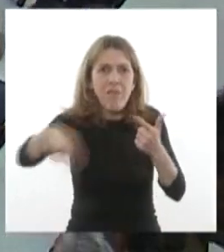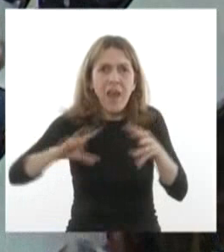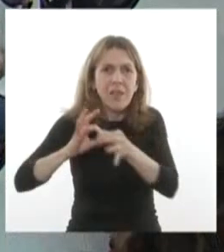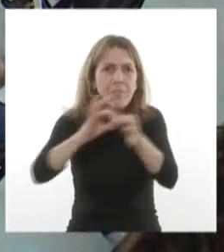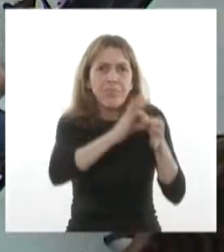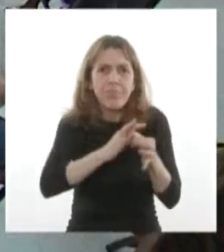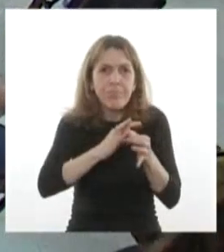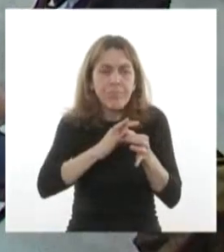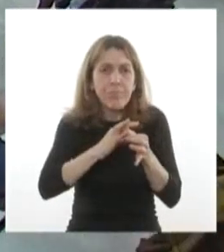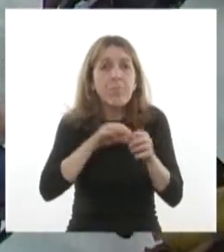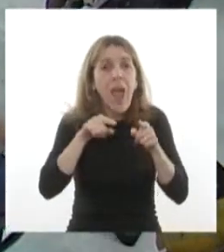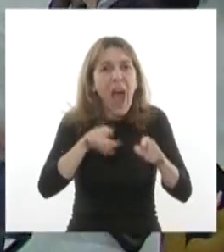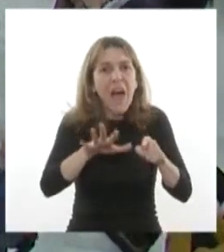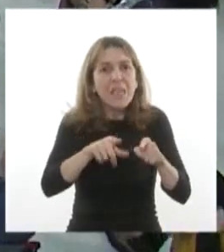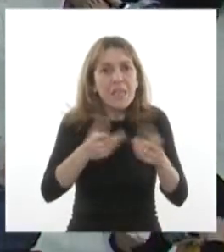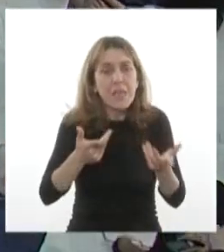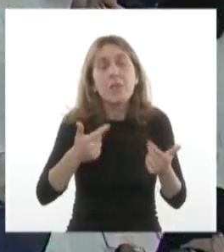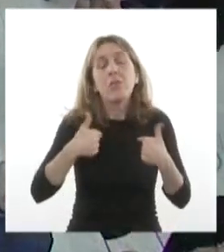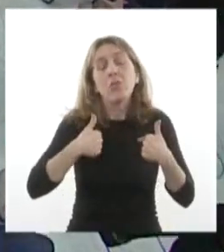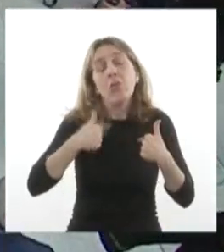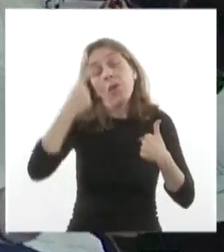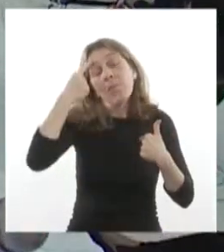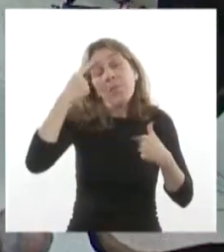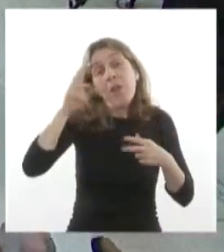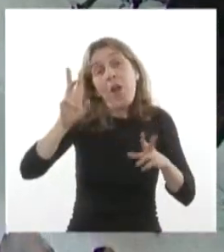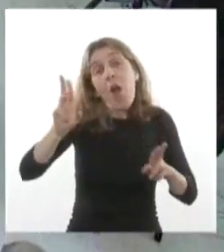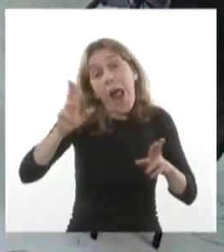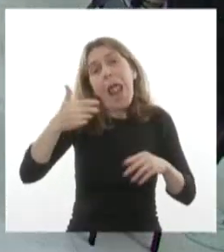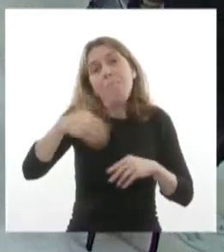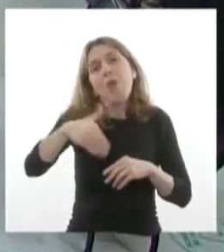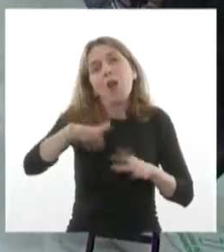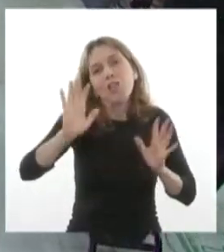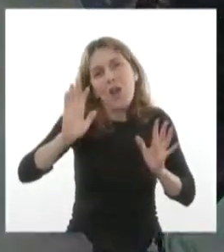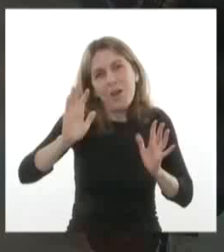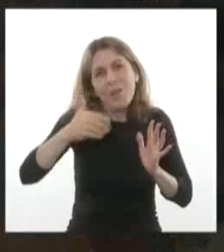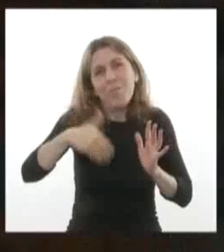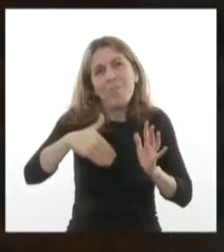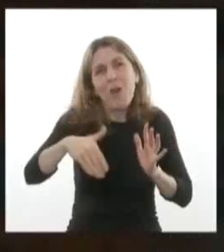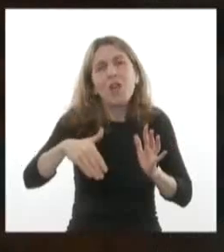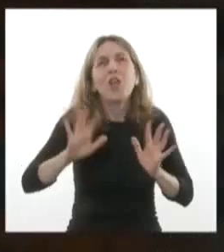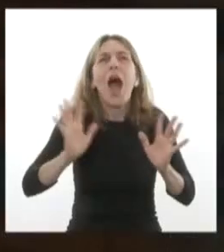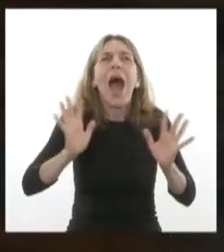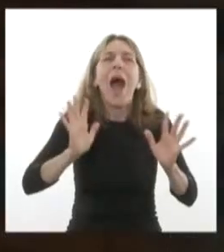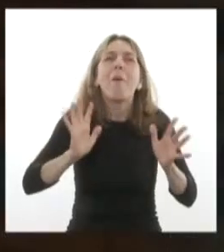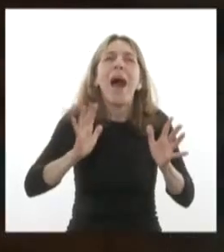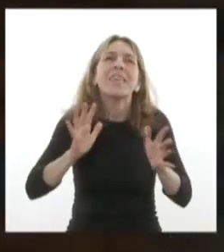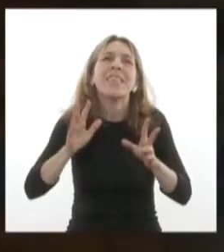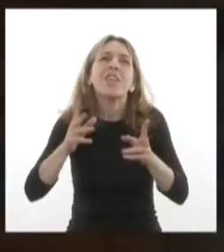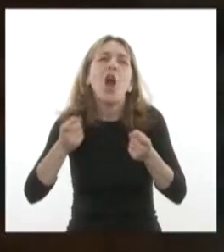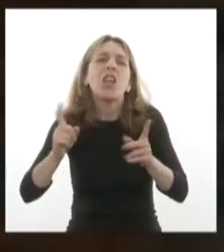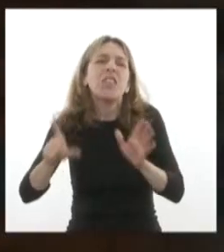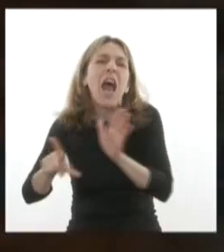Eso debemos hacer. Y yo espero que muy pronto no haga más falta dictar leyes de este